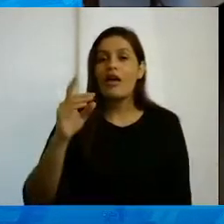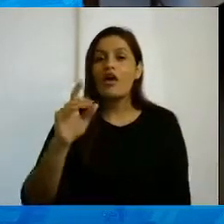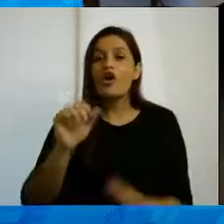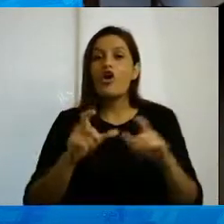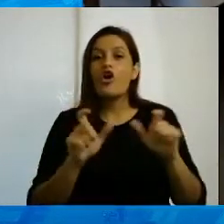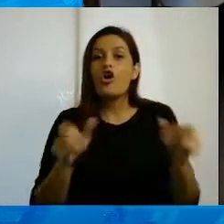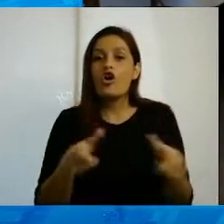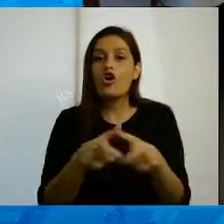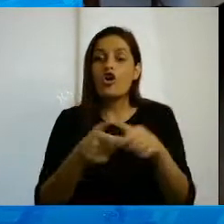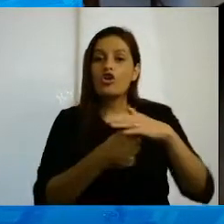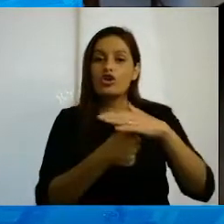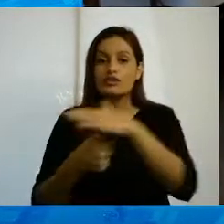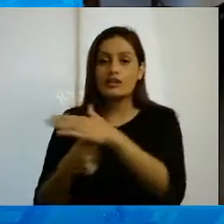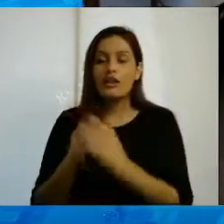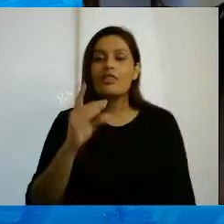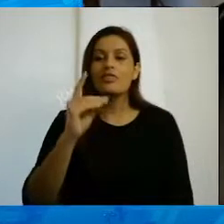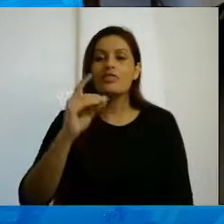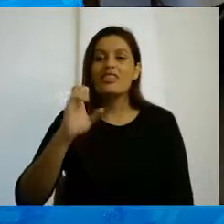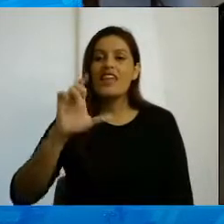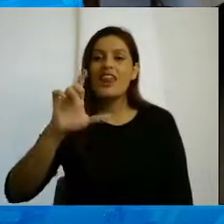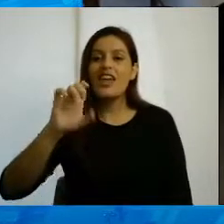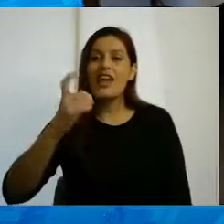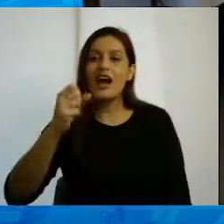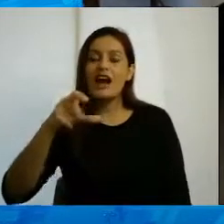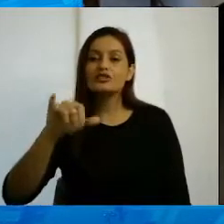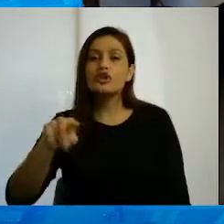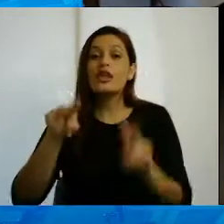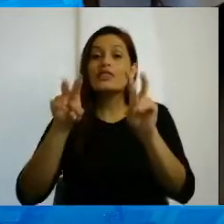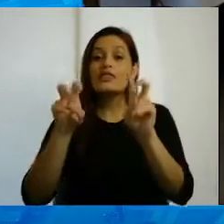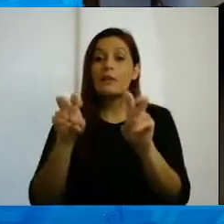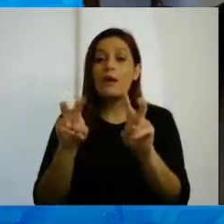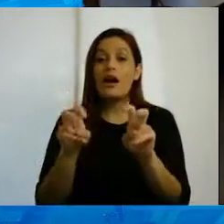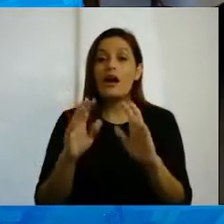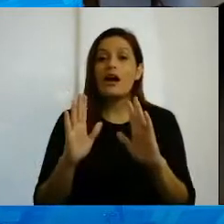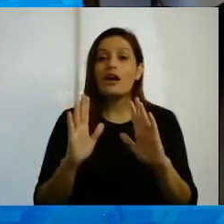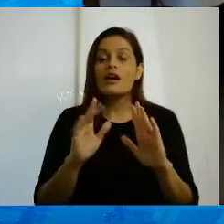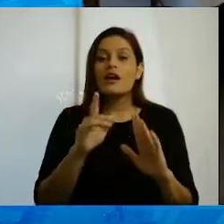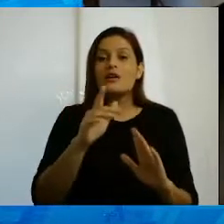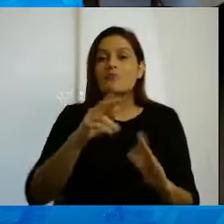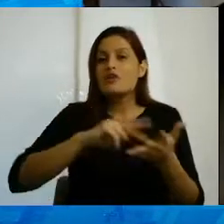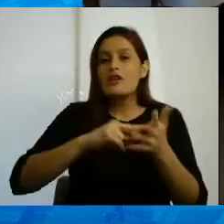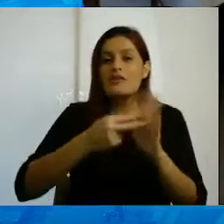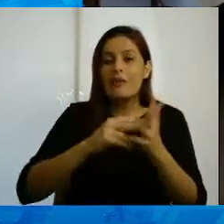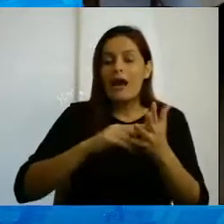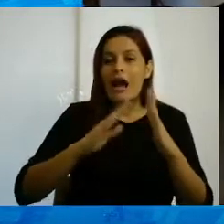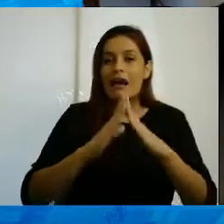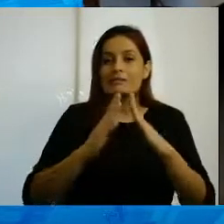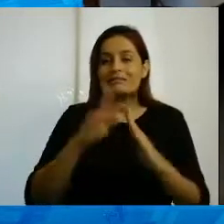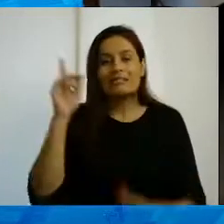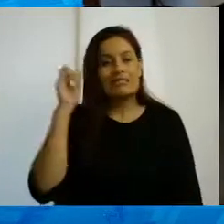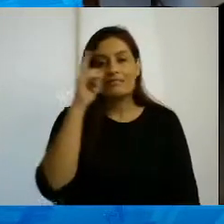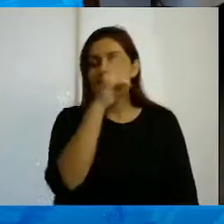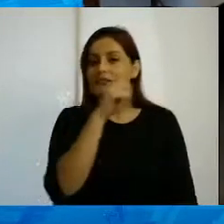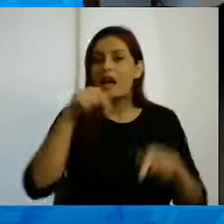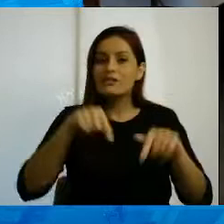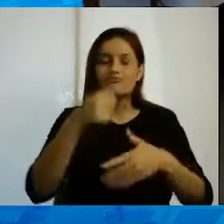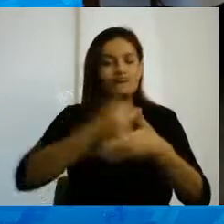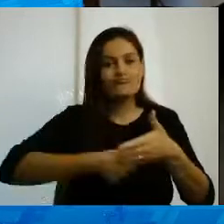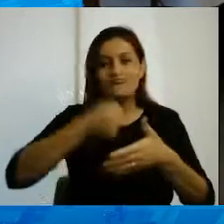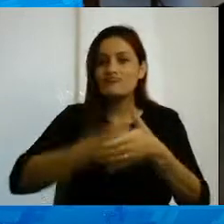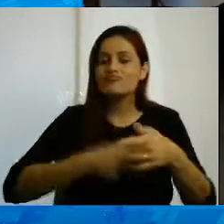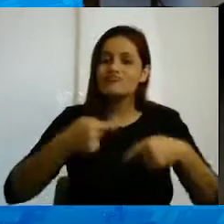la Delegación con respecto a la problemática habitacional, que es algo que nos ha costado sacar adelante, es